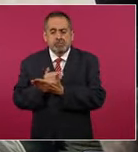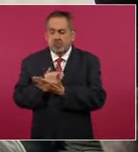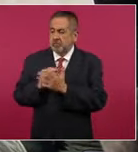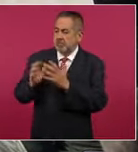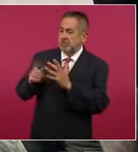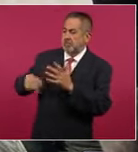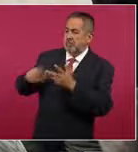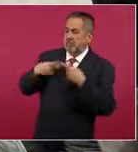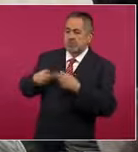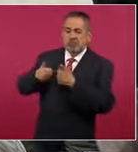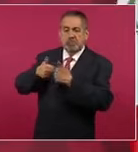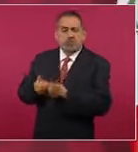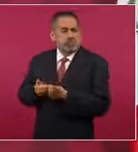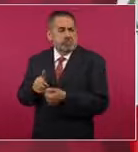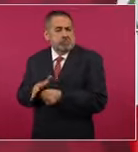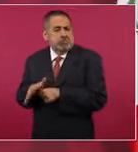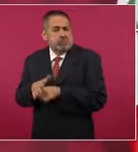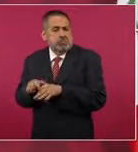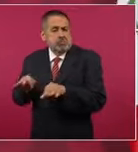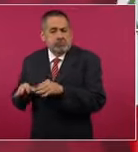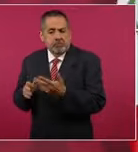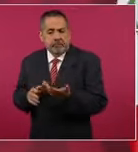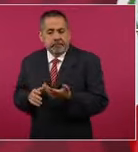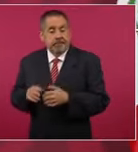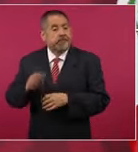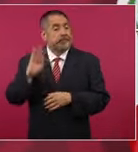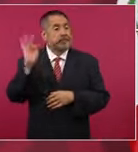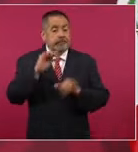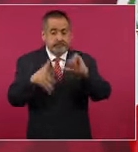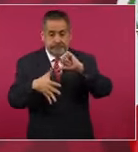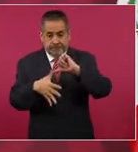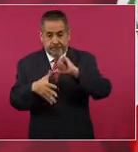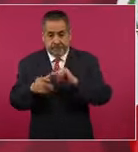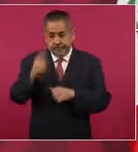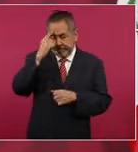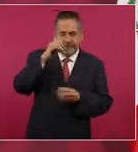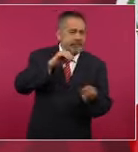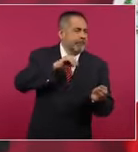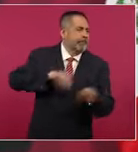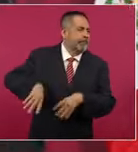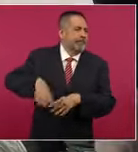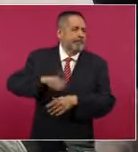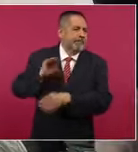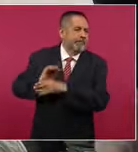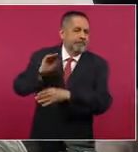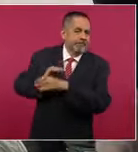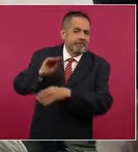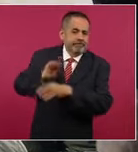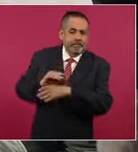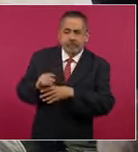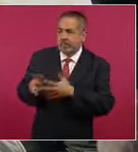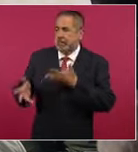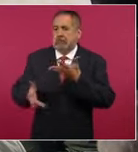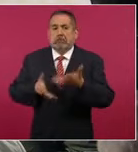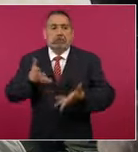Si se sigue abandonando América Latina, el Caribe,